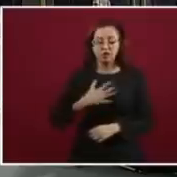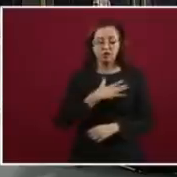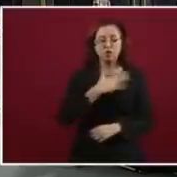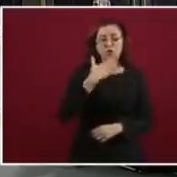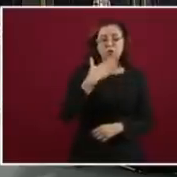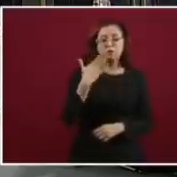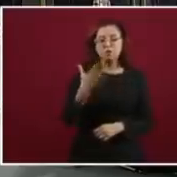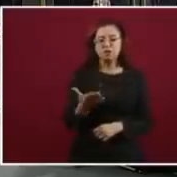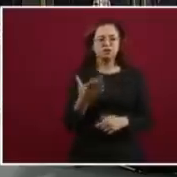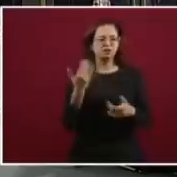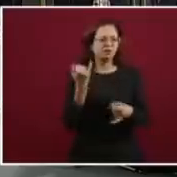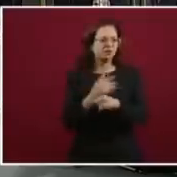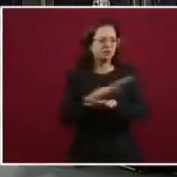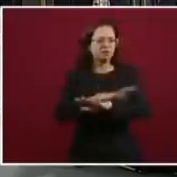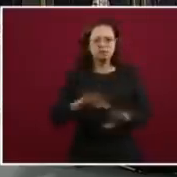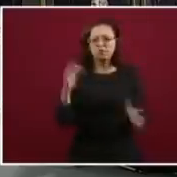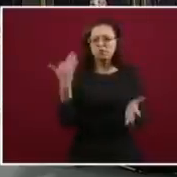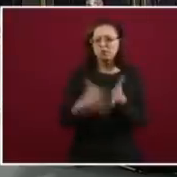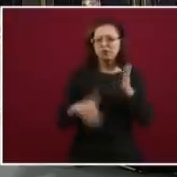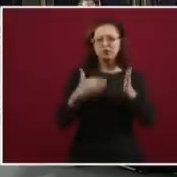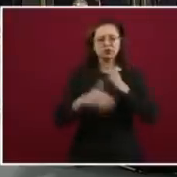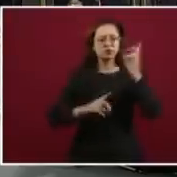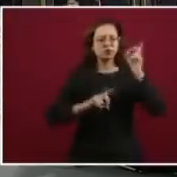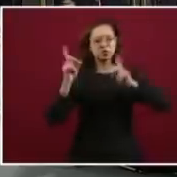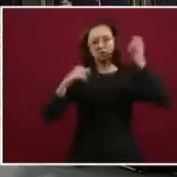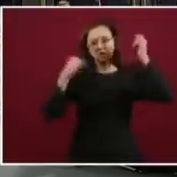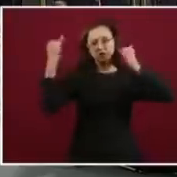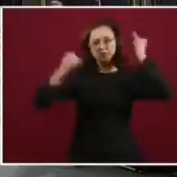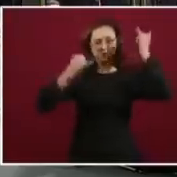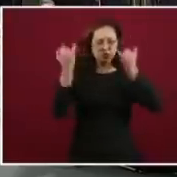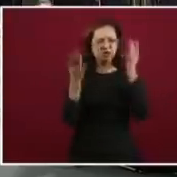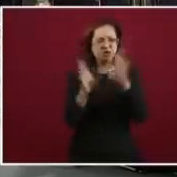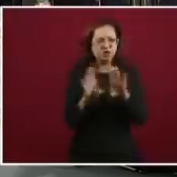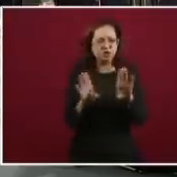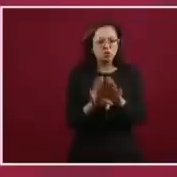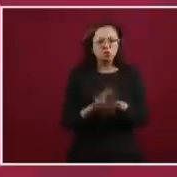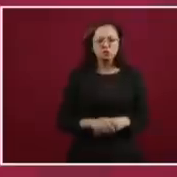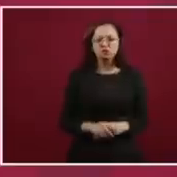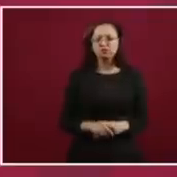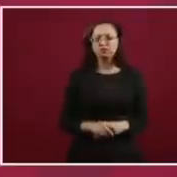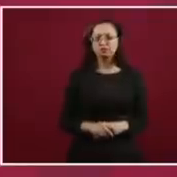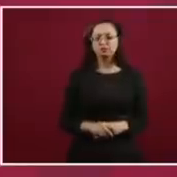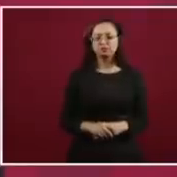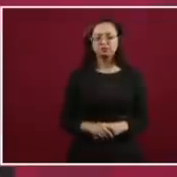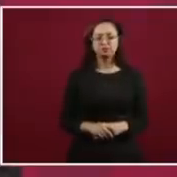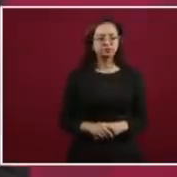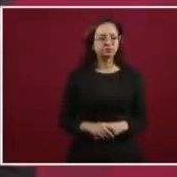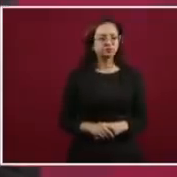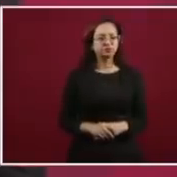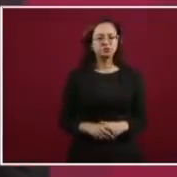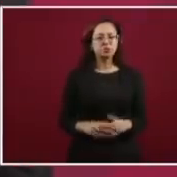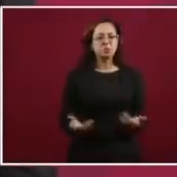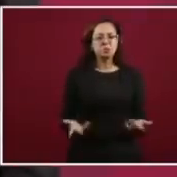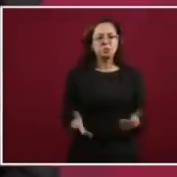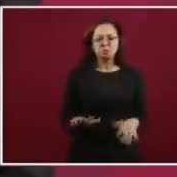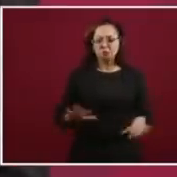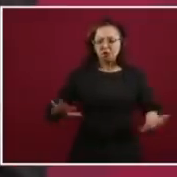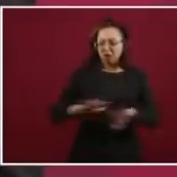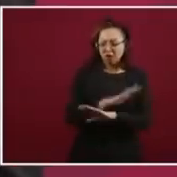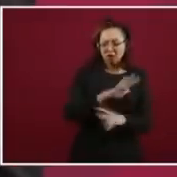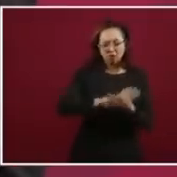y especulación gracias a ti no cambia nada el que tiene servicios médicos